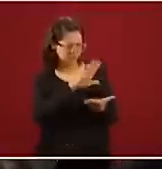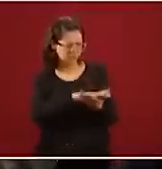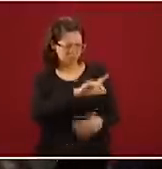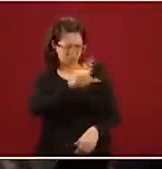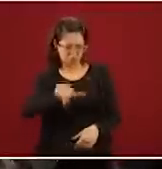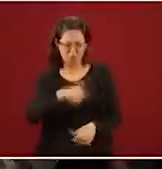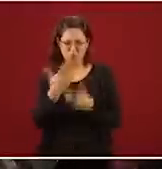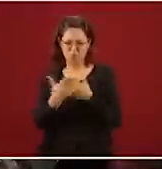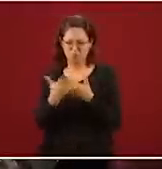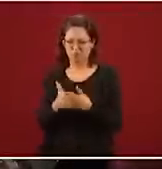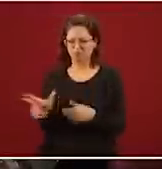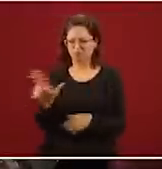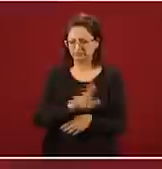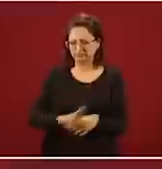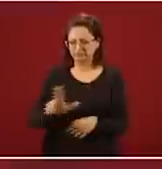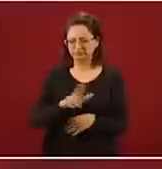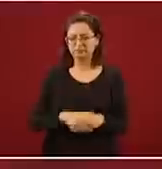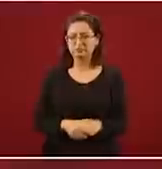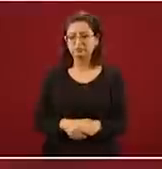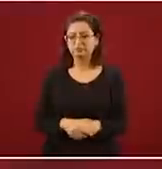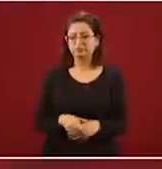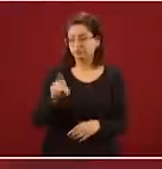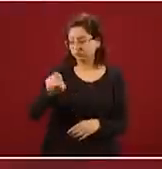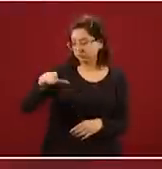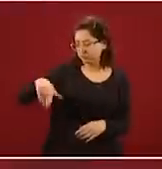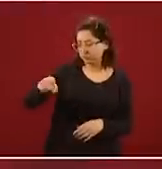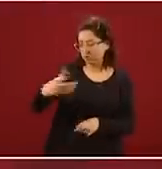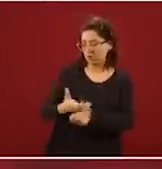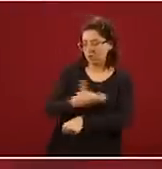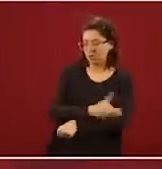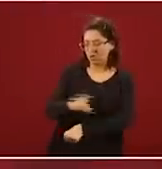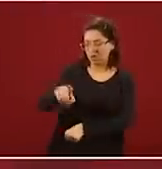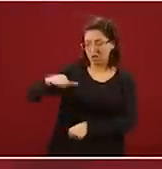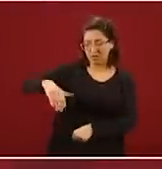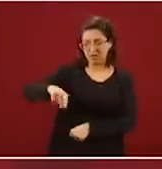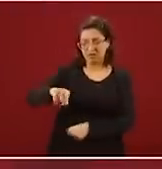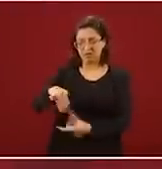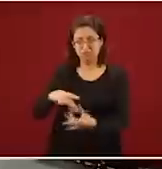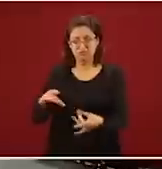aquí la compañera acaba de informar de una investigación, ¿no?